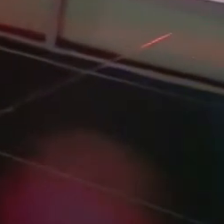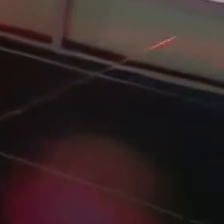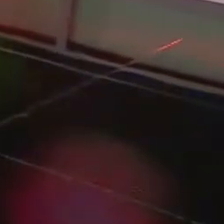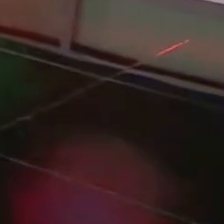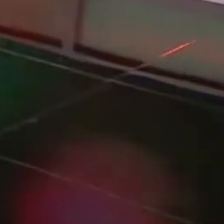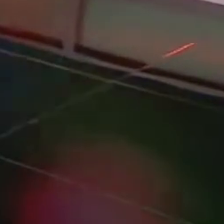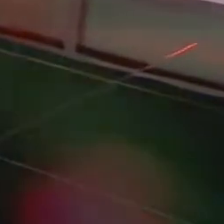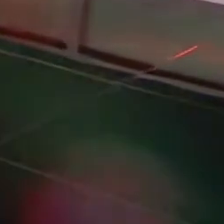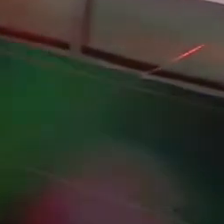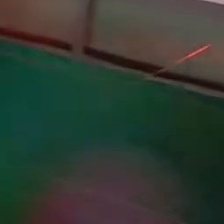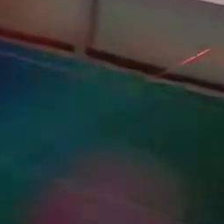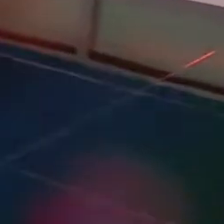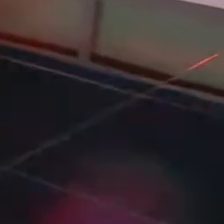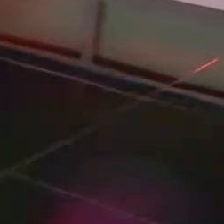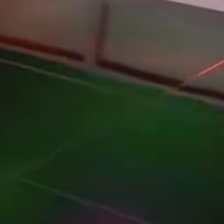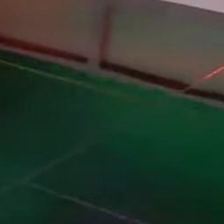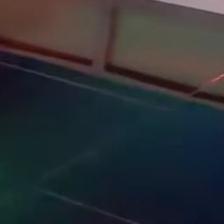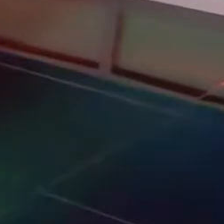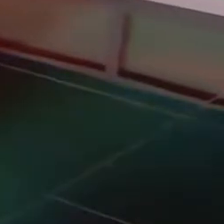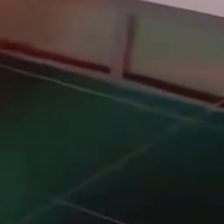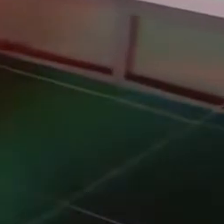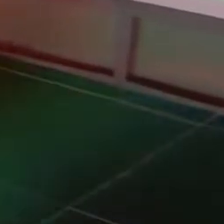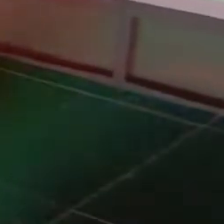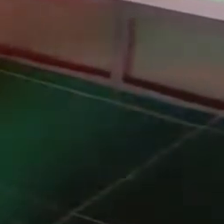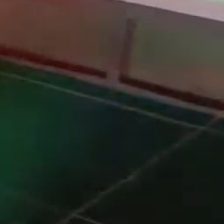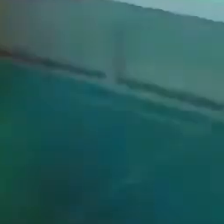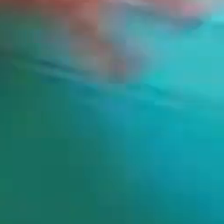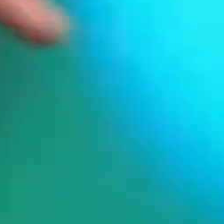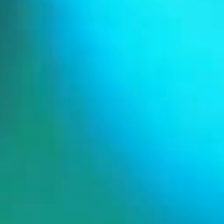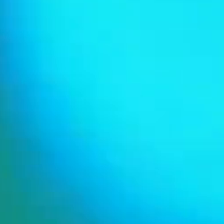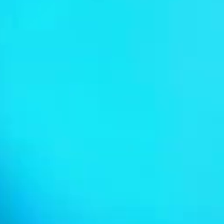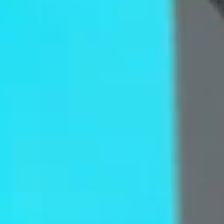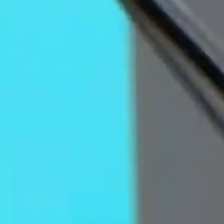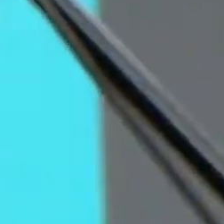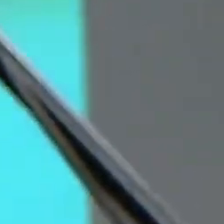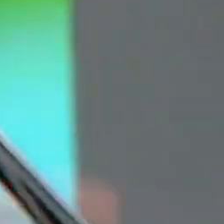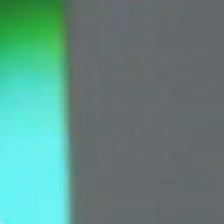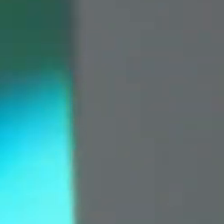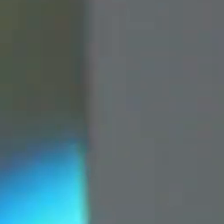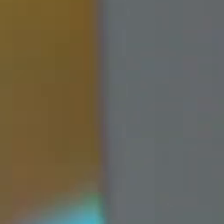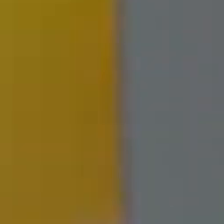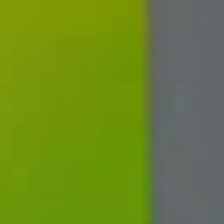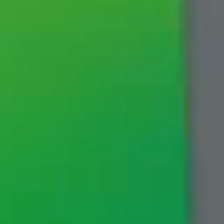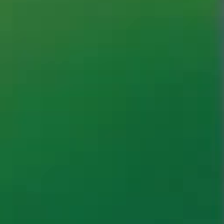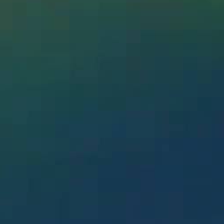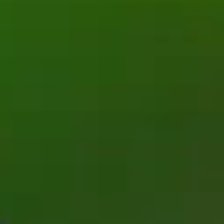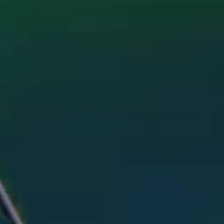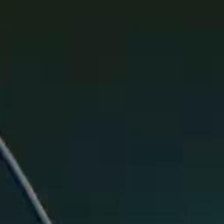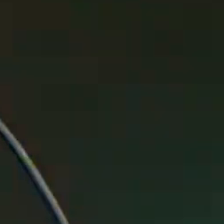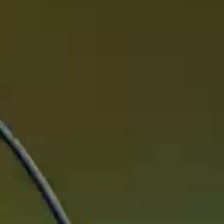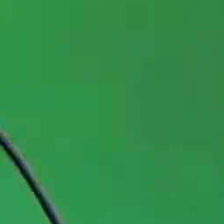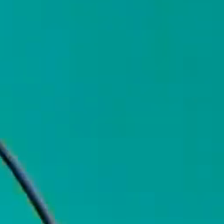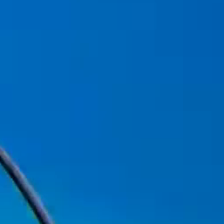por ser y estar. La la la la la la la la la la la la la la la la